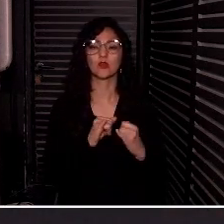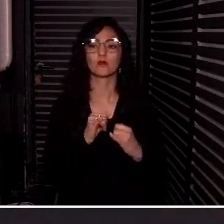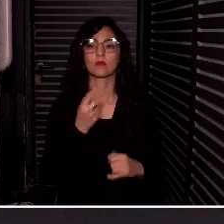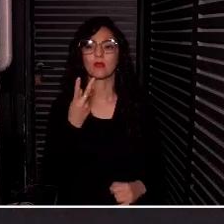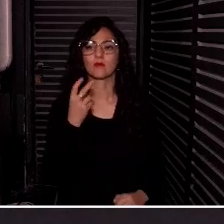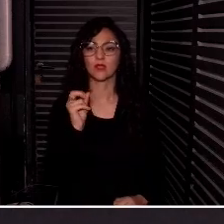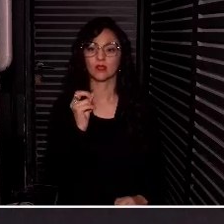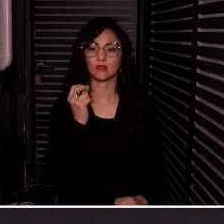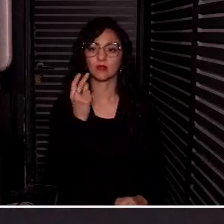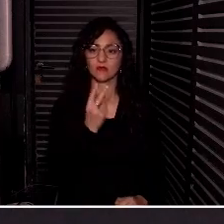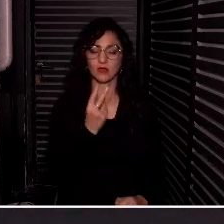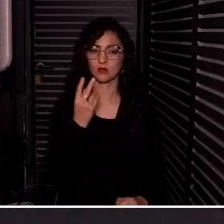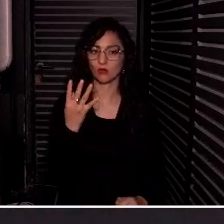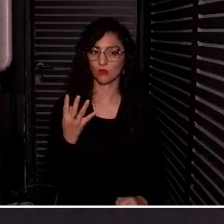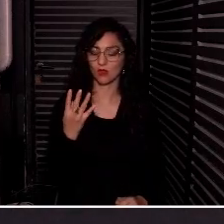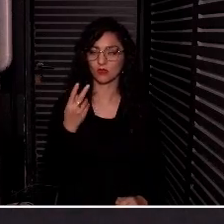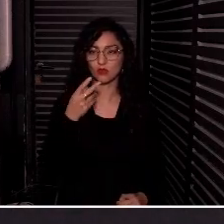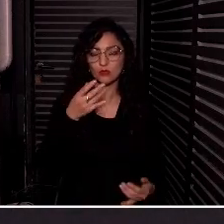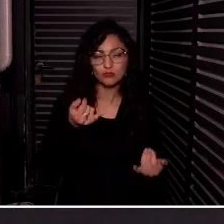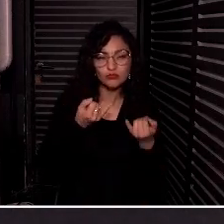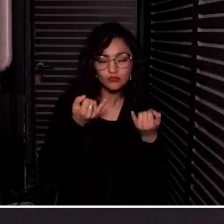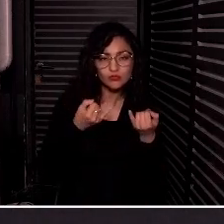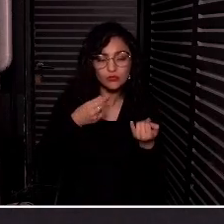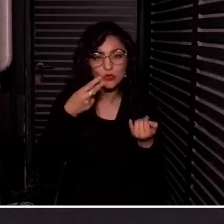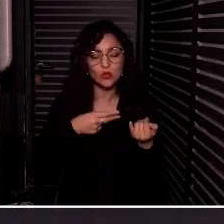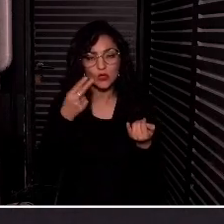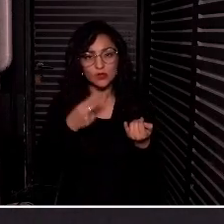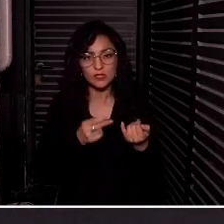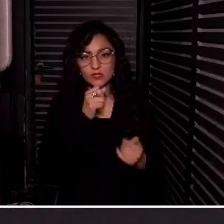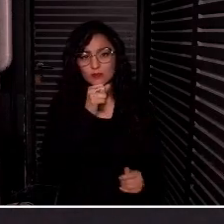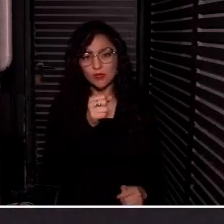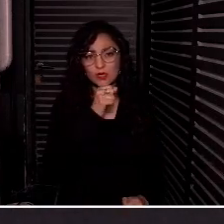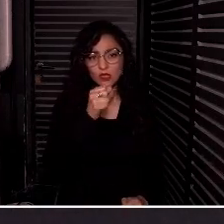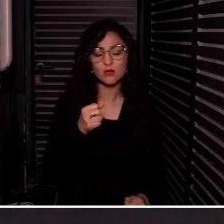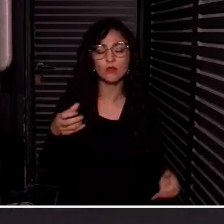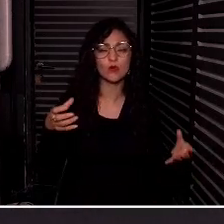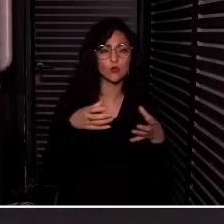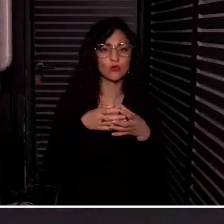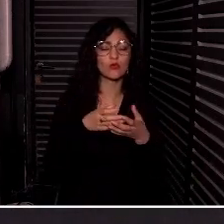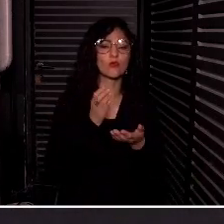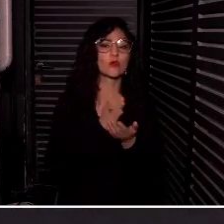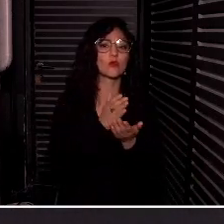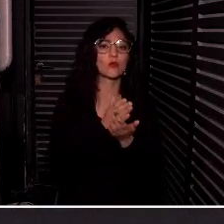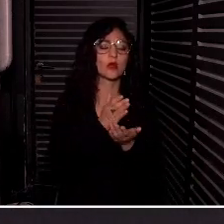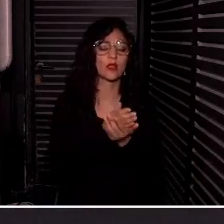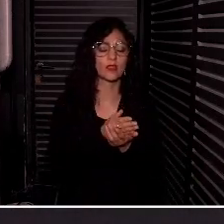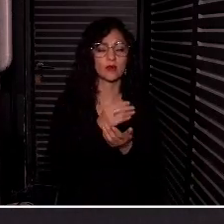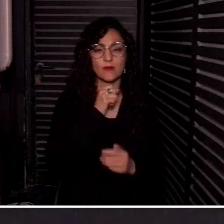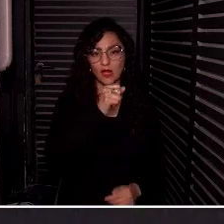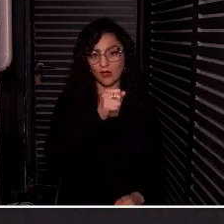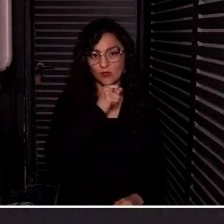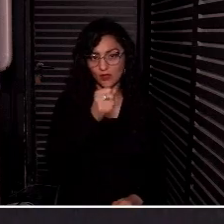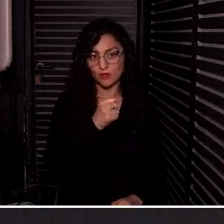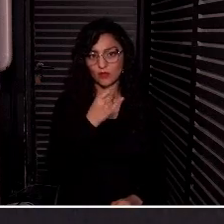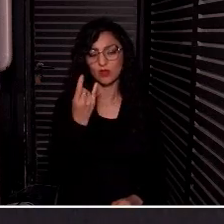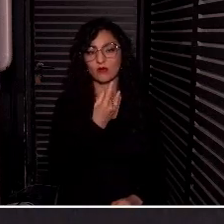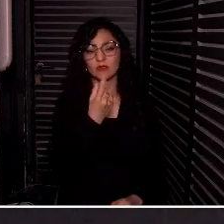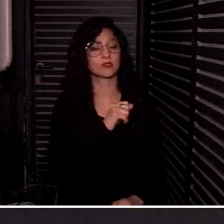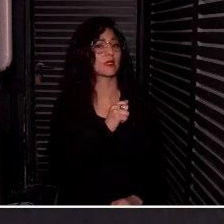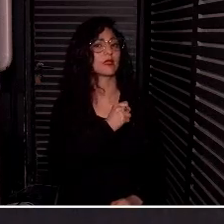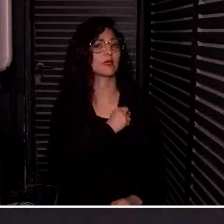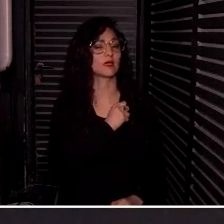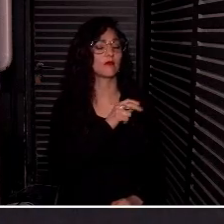consumo de noticias y evaluación del periodismo en Chile liderado por la esuela de periodismo la pontificia Universidad Católica de Valparaíso